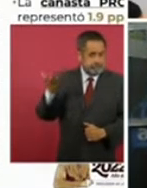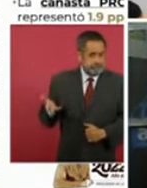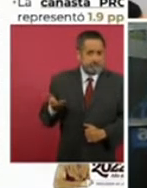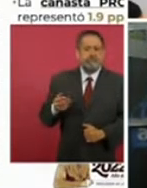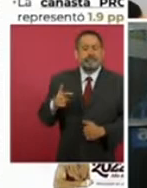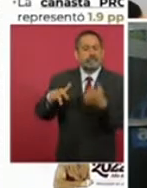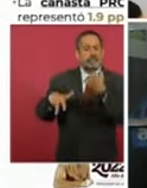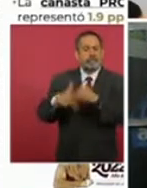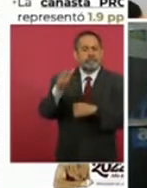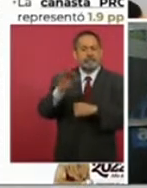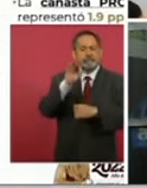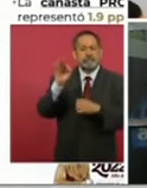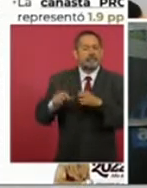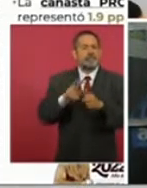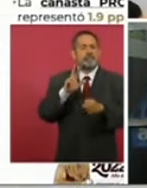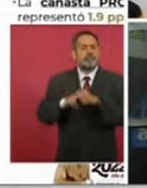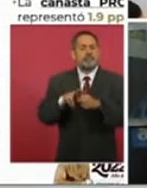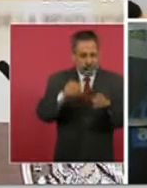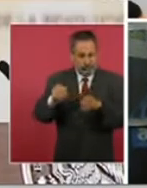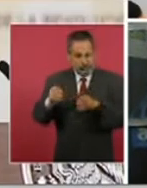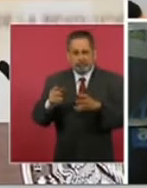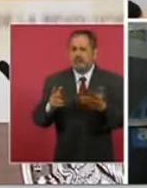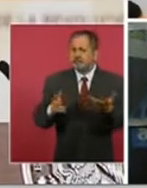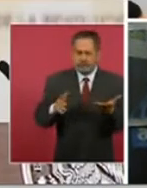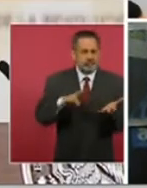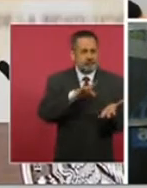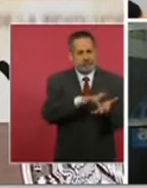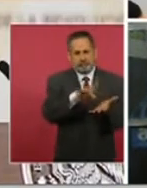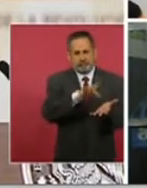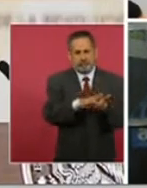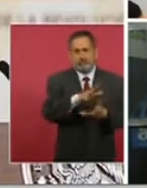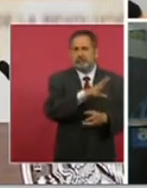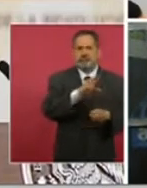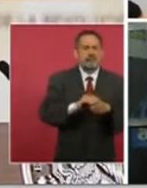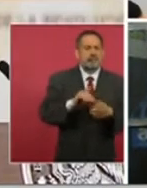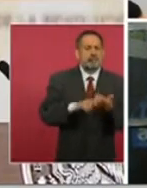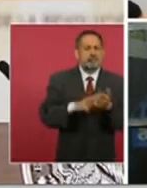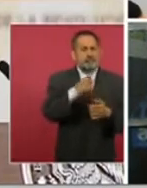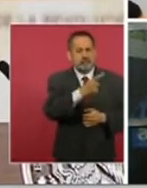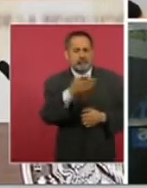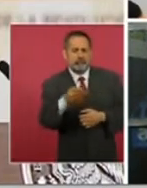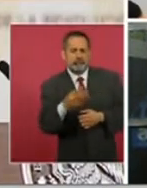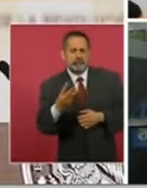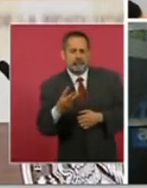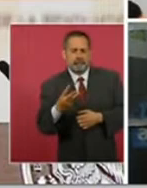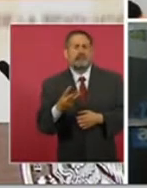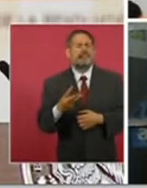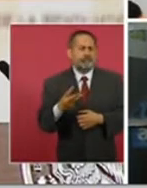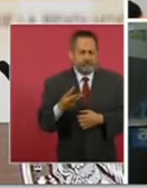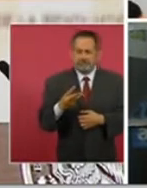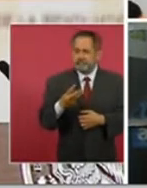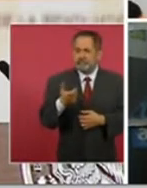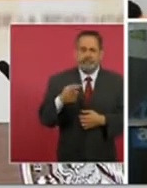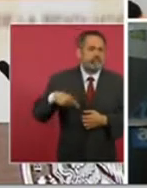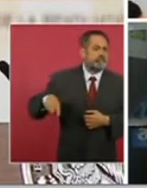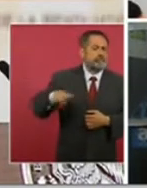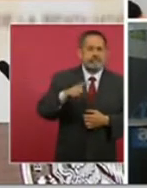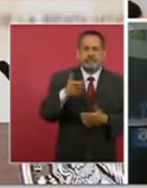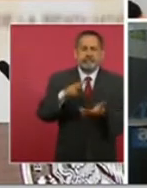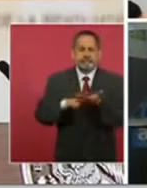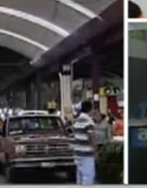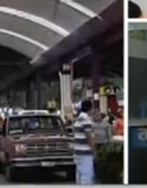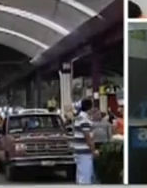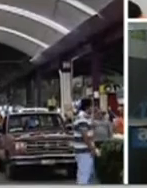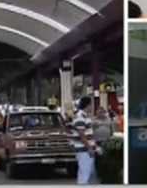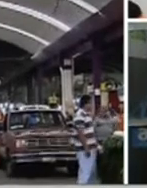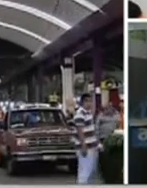lo acabo de mencionar, ¿no? La falta de estructura de mercado, y por supuesto, la falta de estímulo y la falta de competitividad que pueda apoyar a la